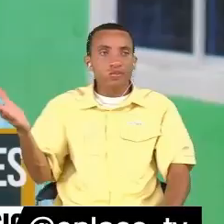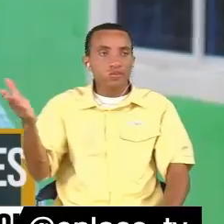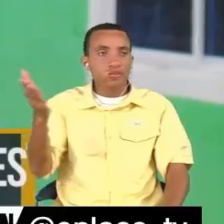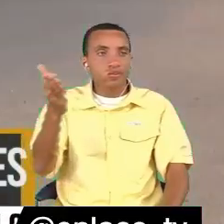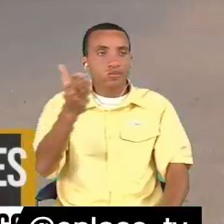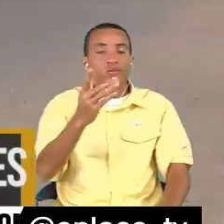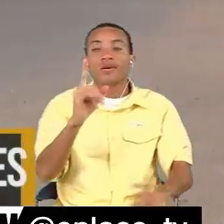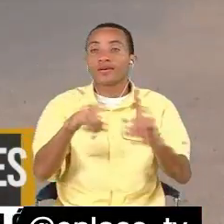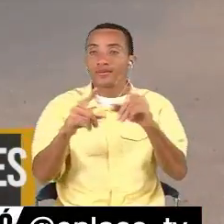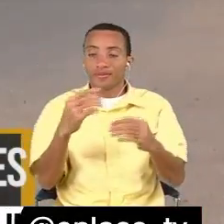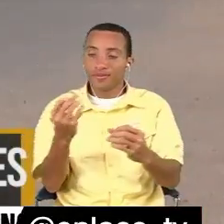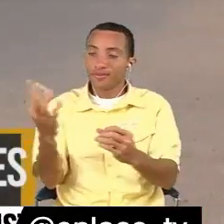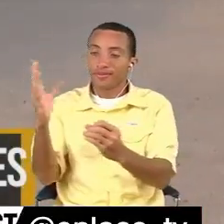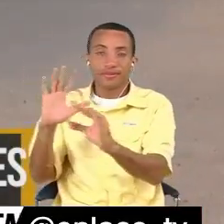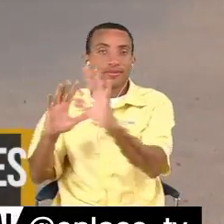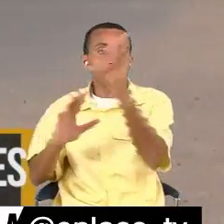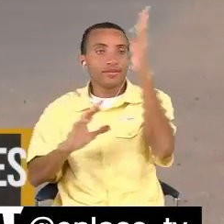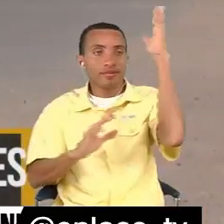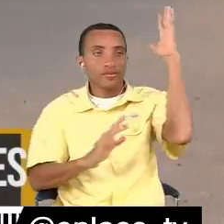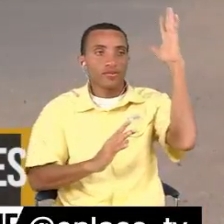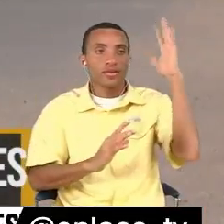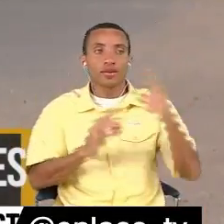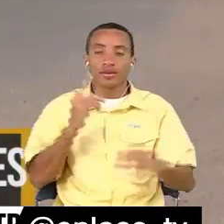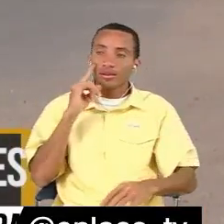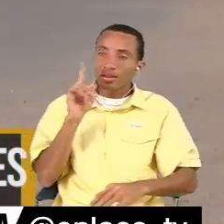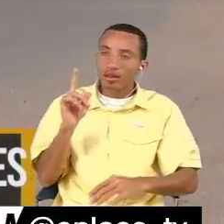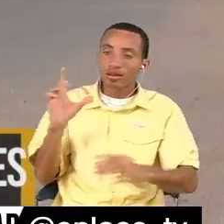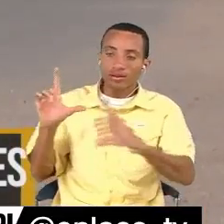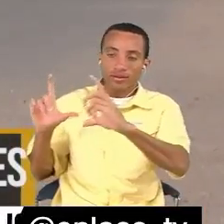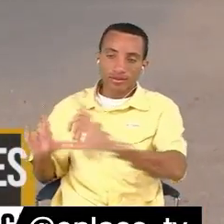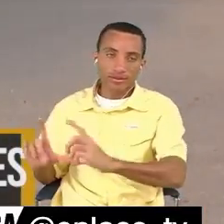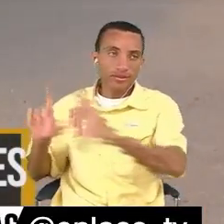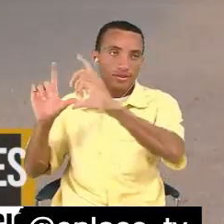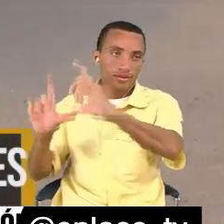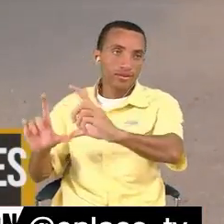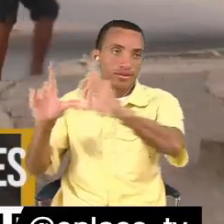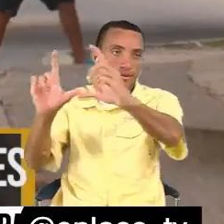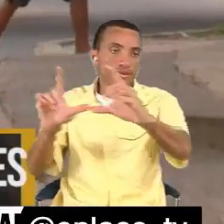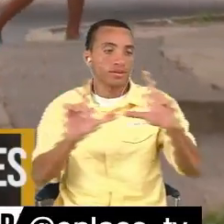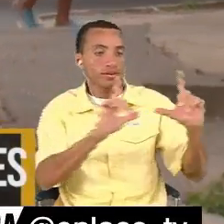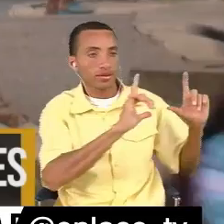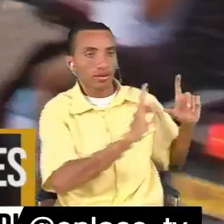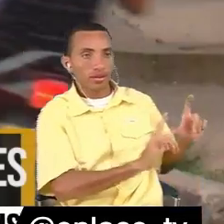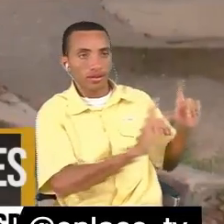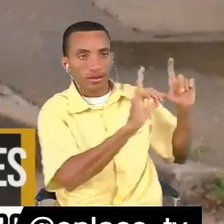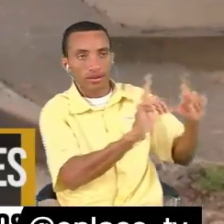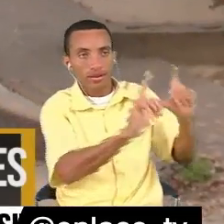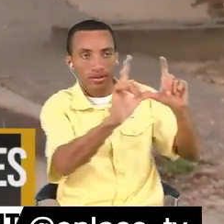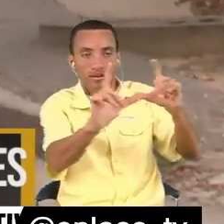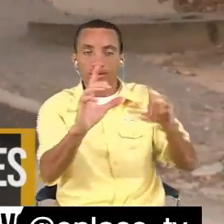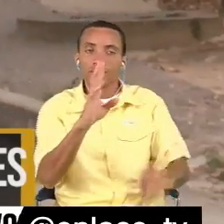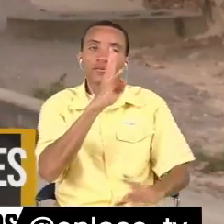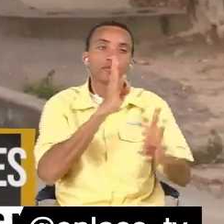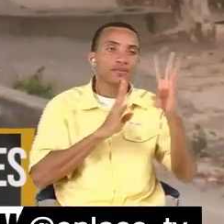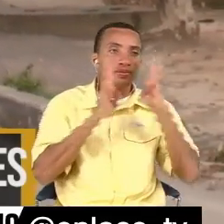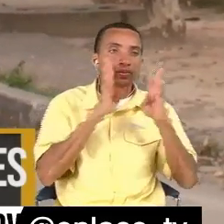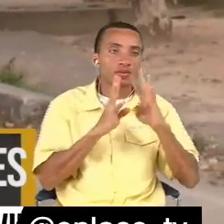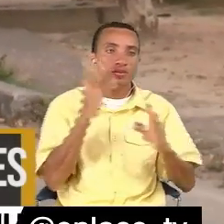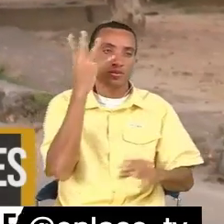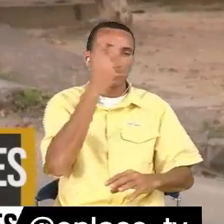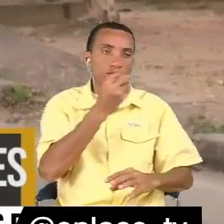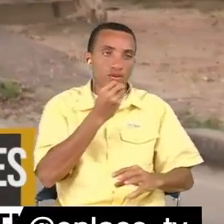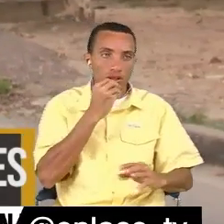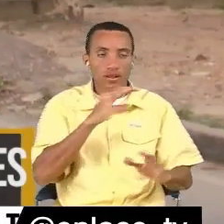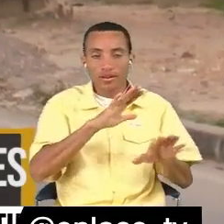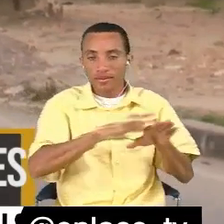estas zonas verdes. La idea es ir ubicando estas llantas y en ella, pues obviamente, pues disponer de qué, de arena, pues abonar,